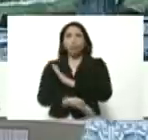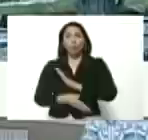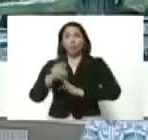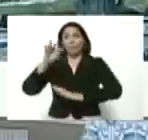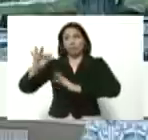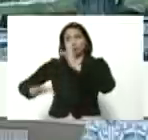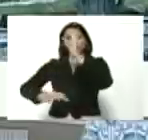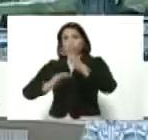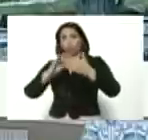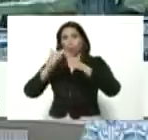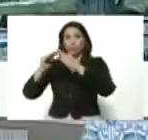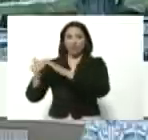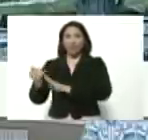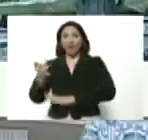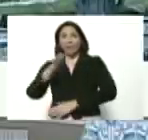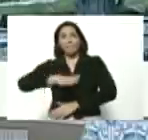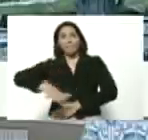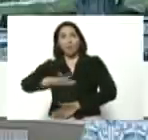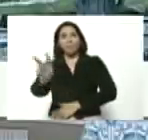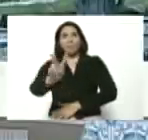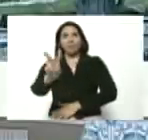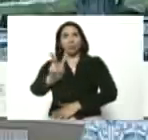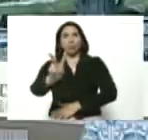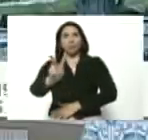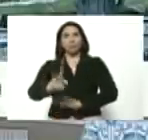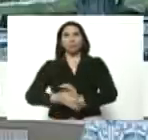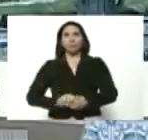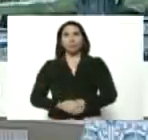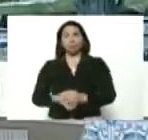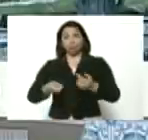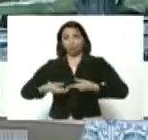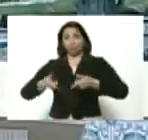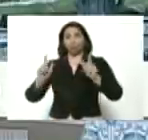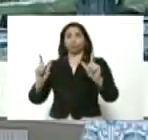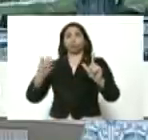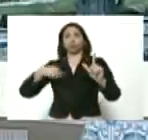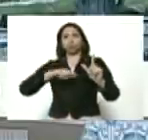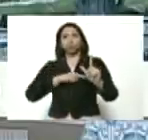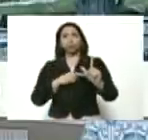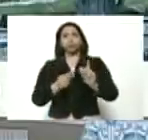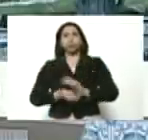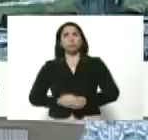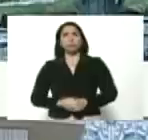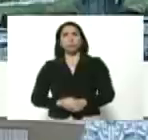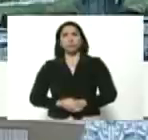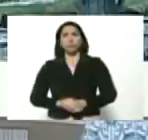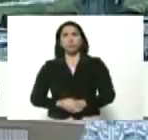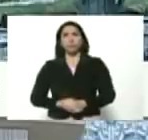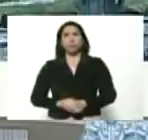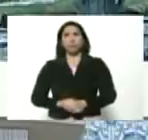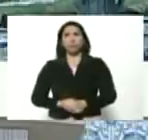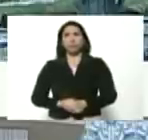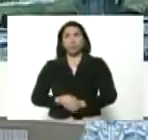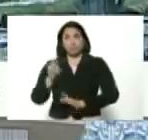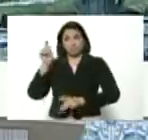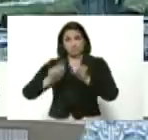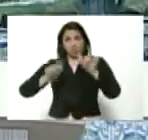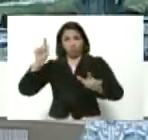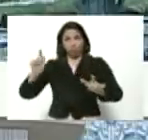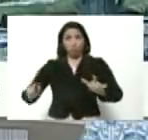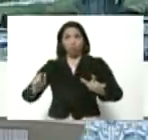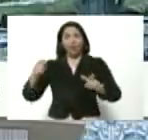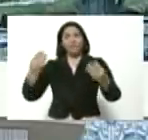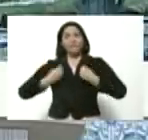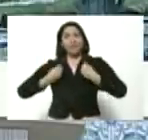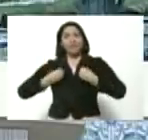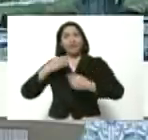porque es lo que está en el territorio nacional y nos permite a todos en este caso los habitantes de la parroquia coche